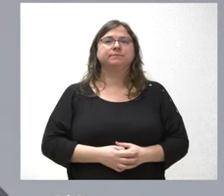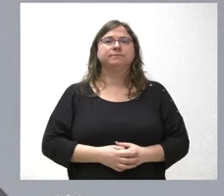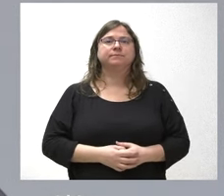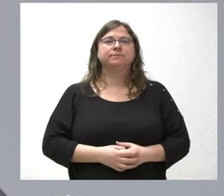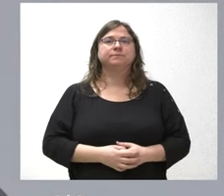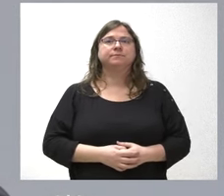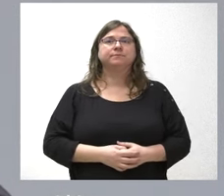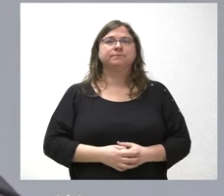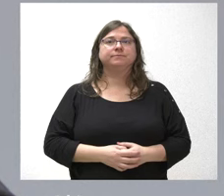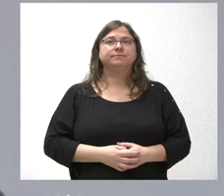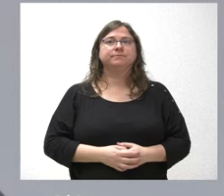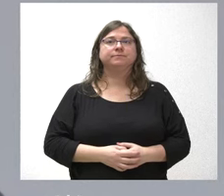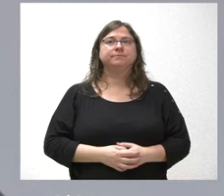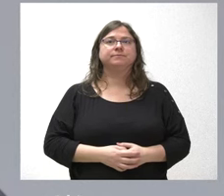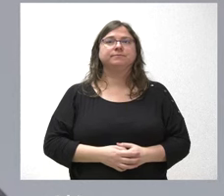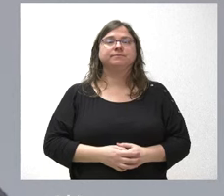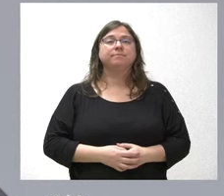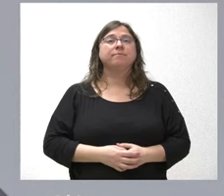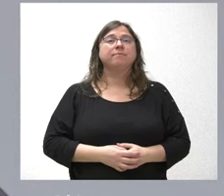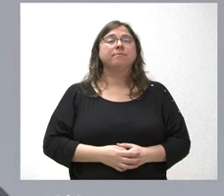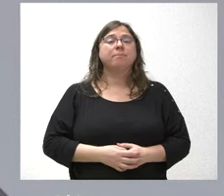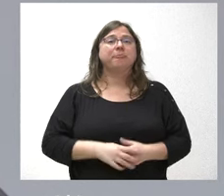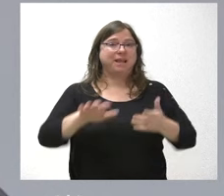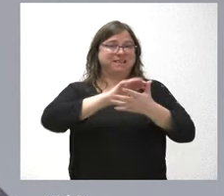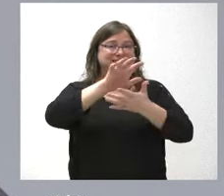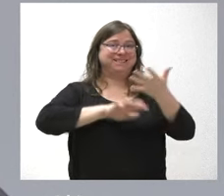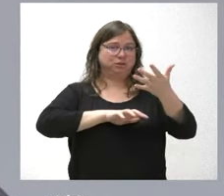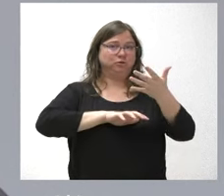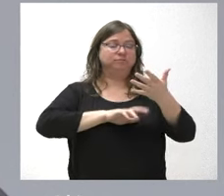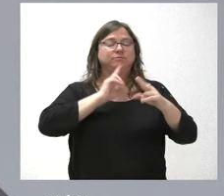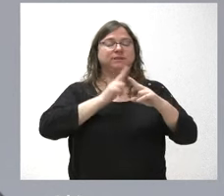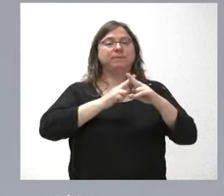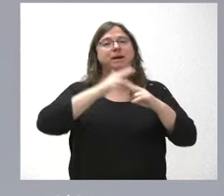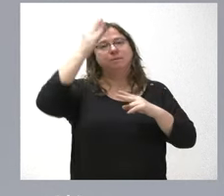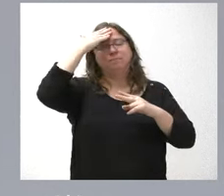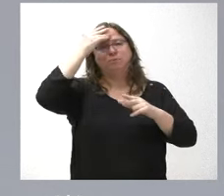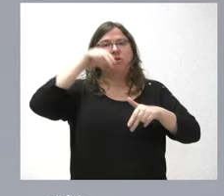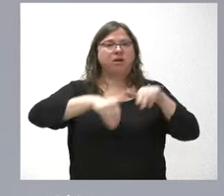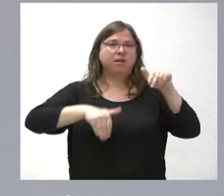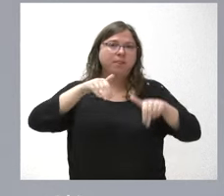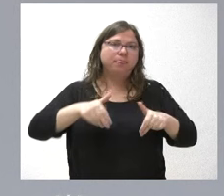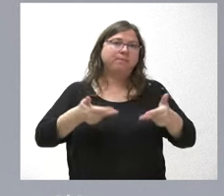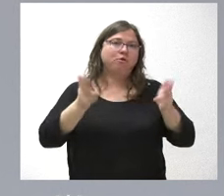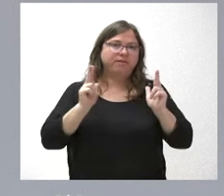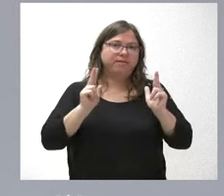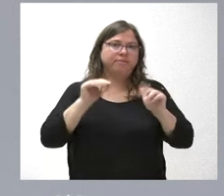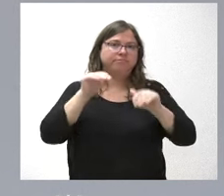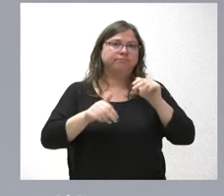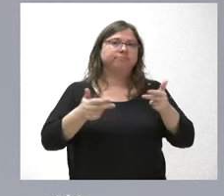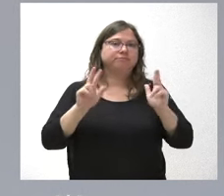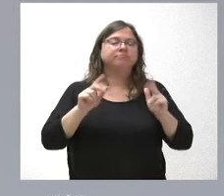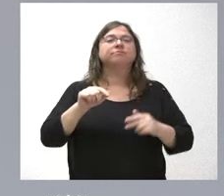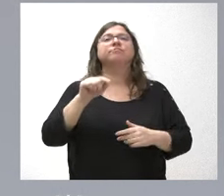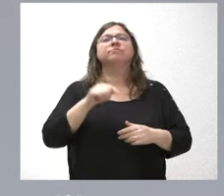Bien, el texto de memoria democrática es un texto en el que se